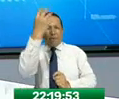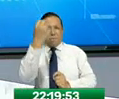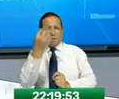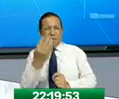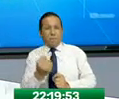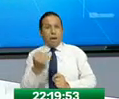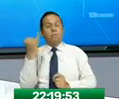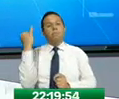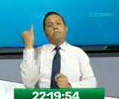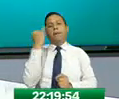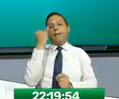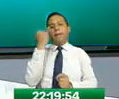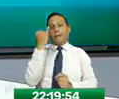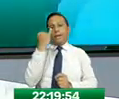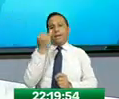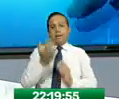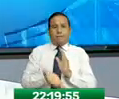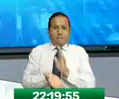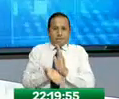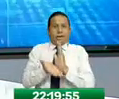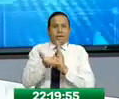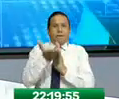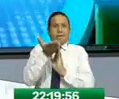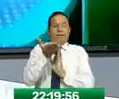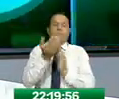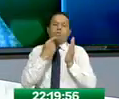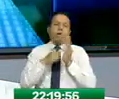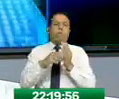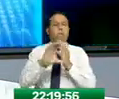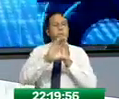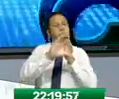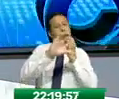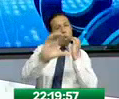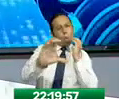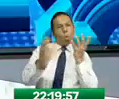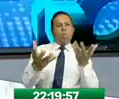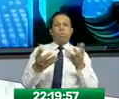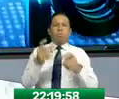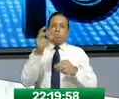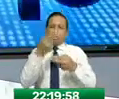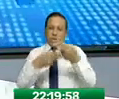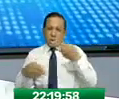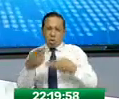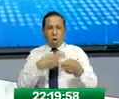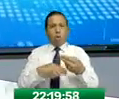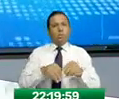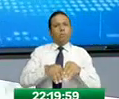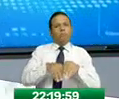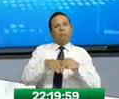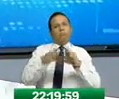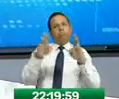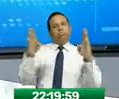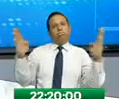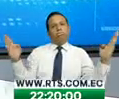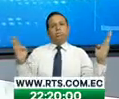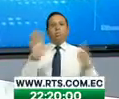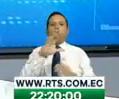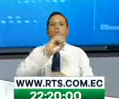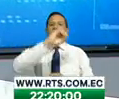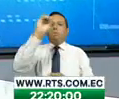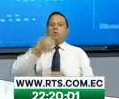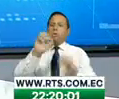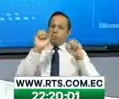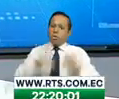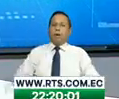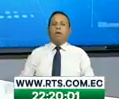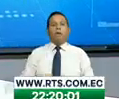un 50%, luego de que el COE cantonal aprobara su paso al semáforo verde. De manera paralela, luego de reducir el índice de contagios